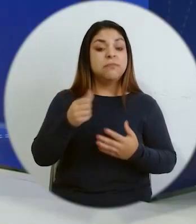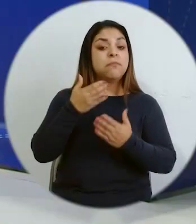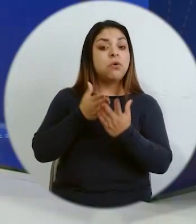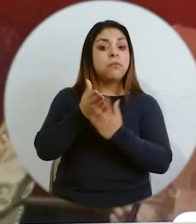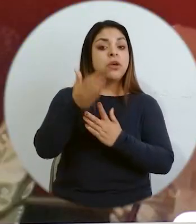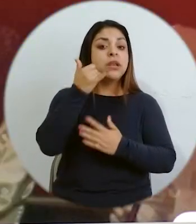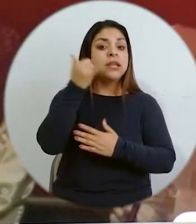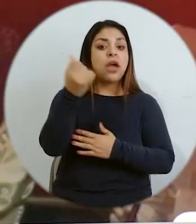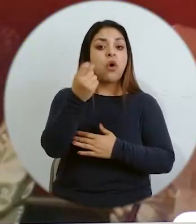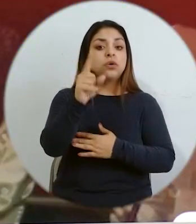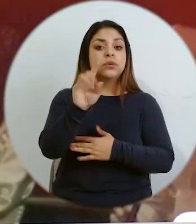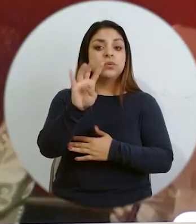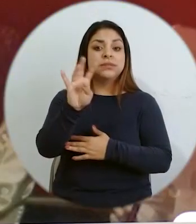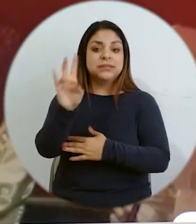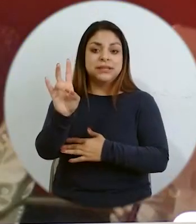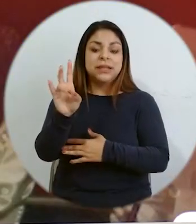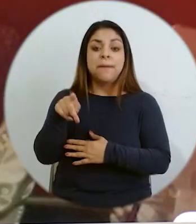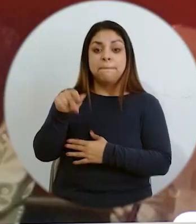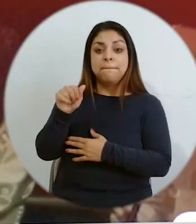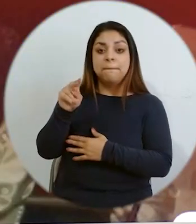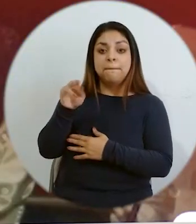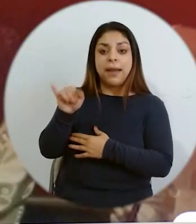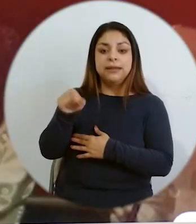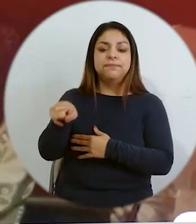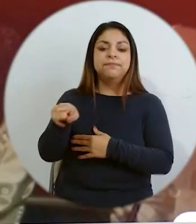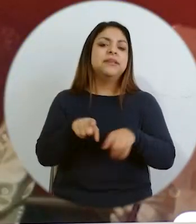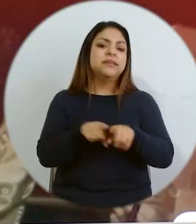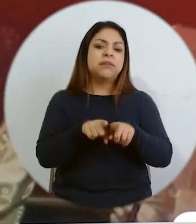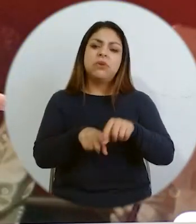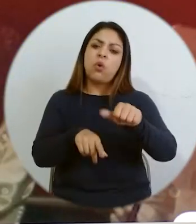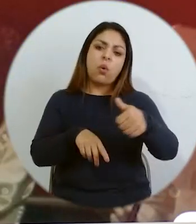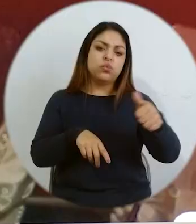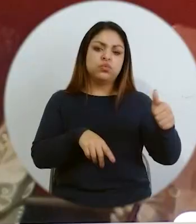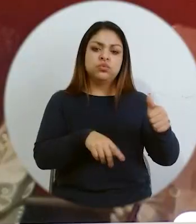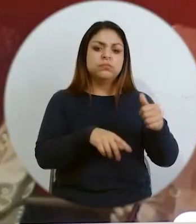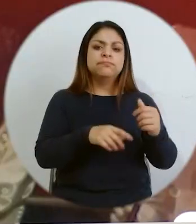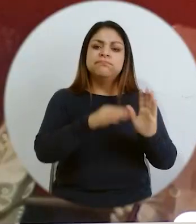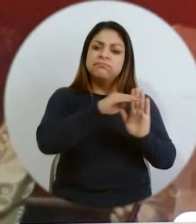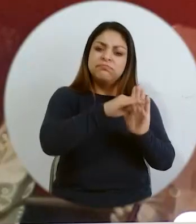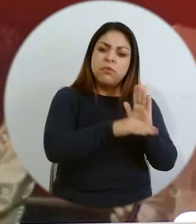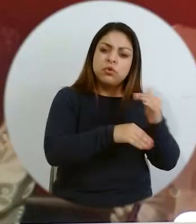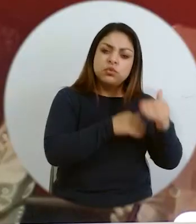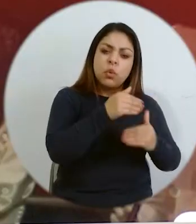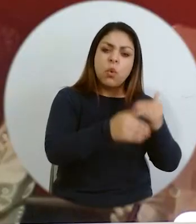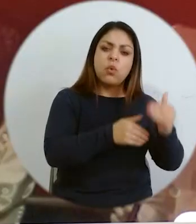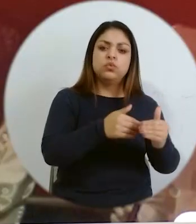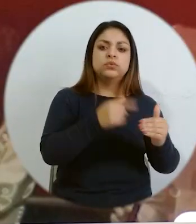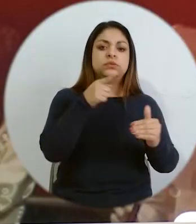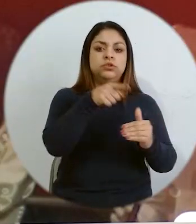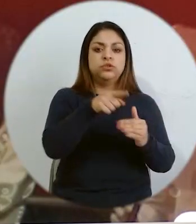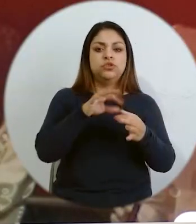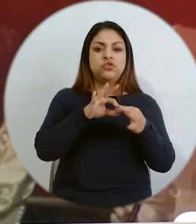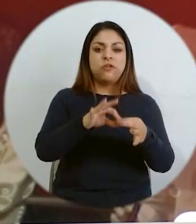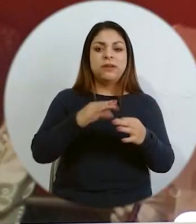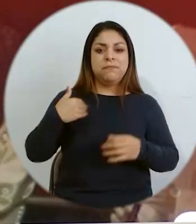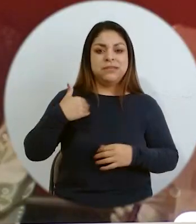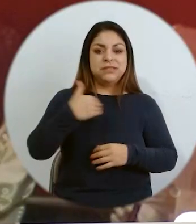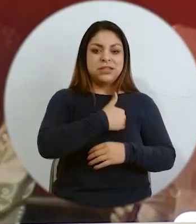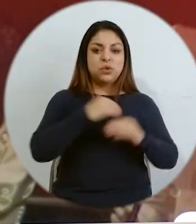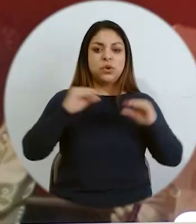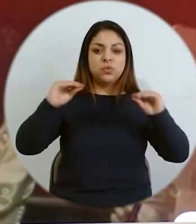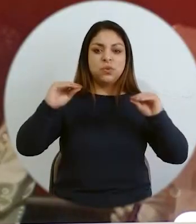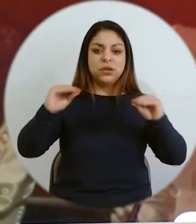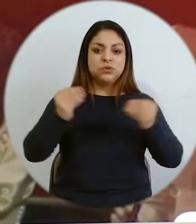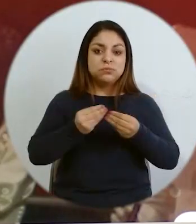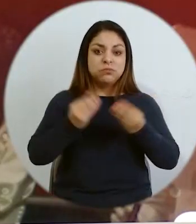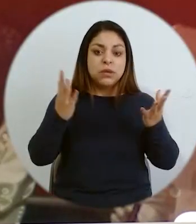través de la línea 1147 del Patronato Nacional de la Infancia, como también de otras, de protocolos de referencia del Ministerio de Educación